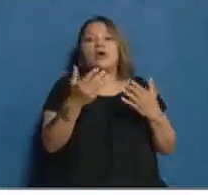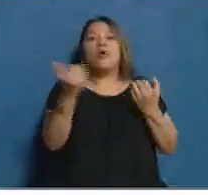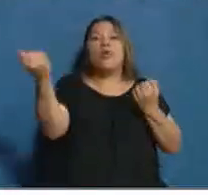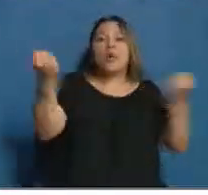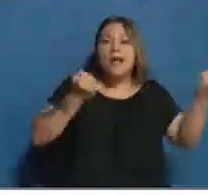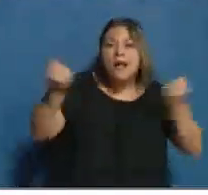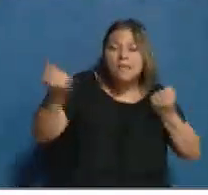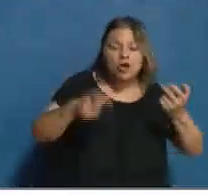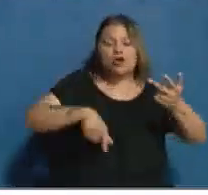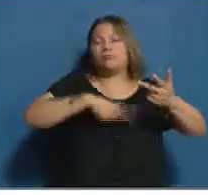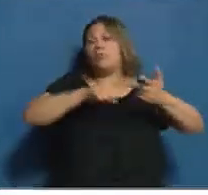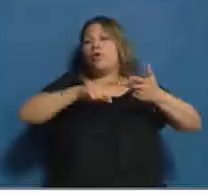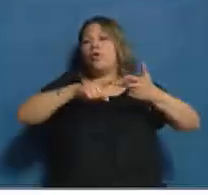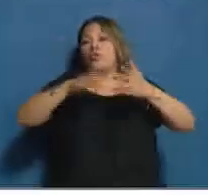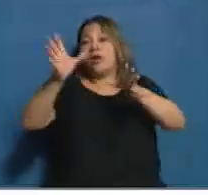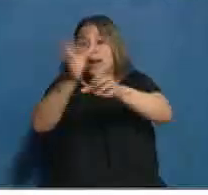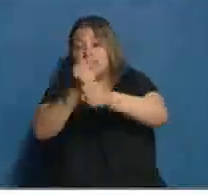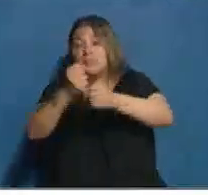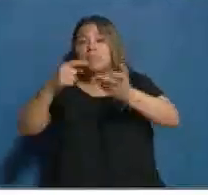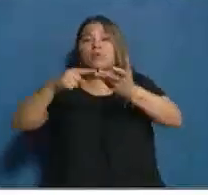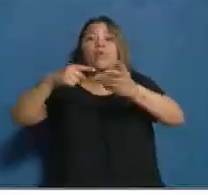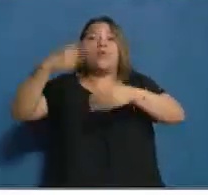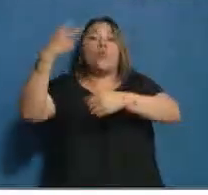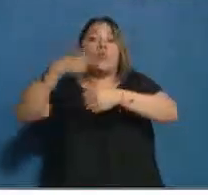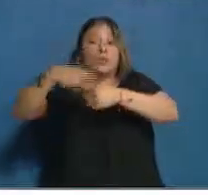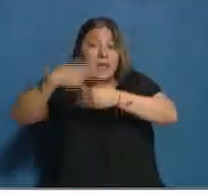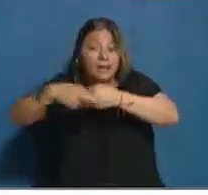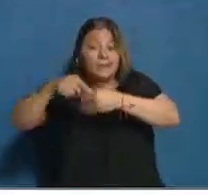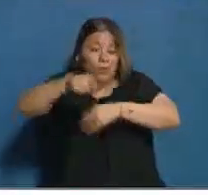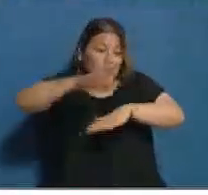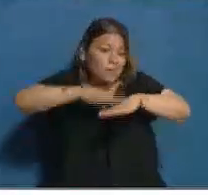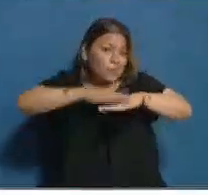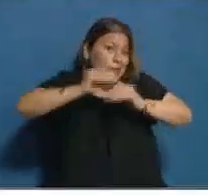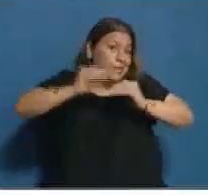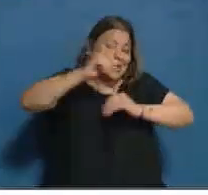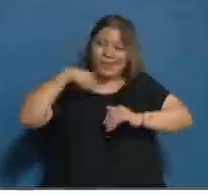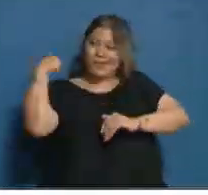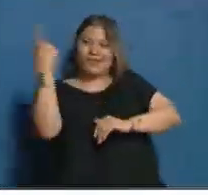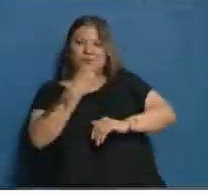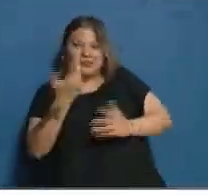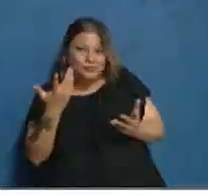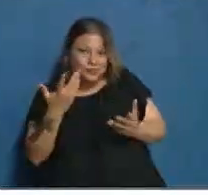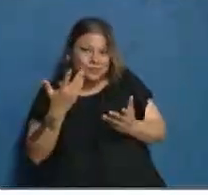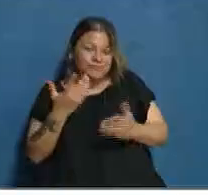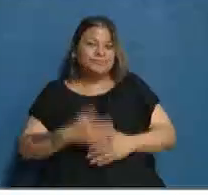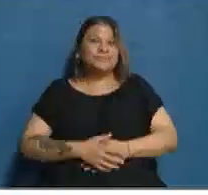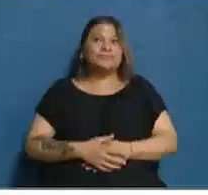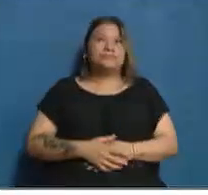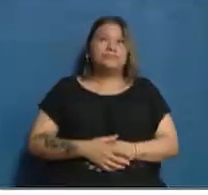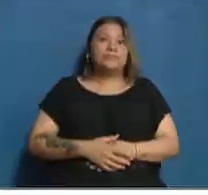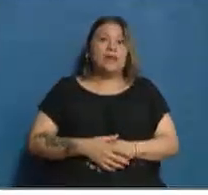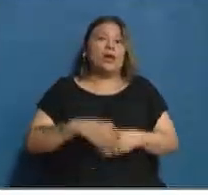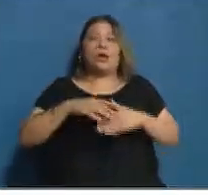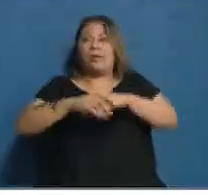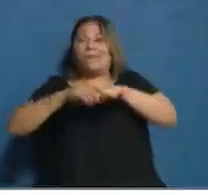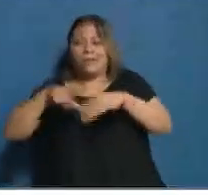camión, con un colectivo, con un taxi. ¿Por qué no lo hacemos? Ellos tienen mayor responsabilidad que nosotros, que manejamos con nuestra familia, con un amigo,